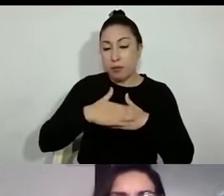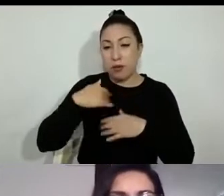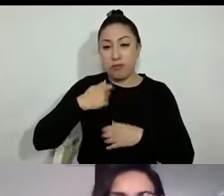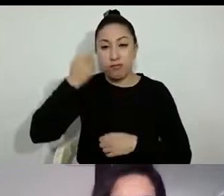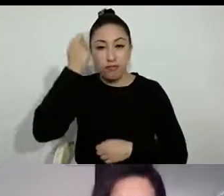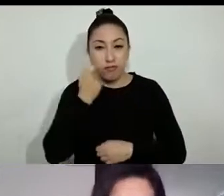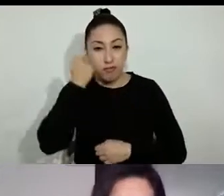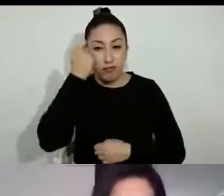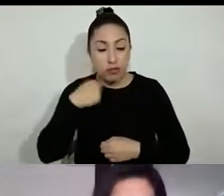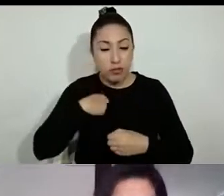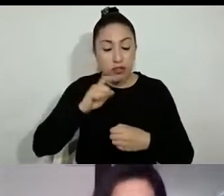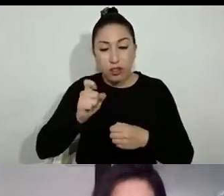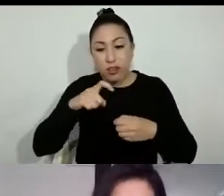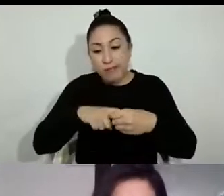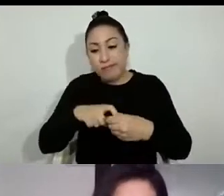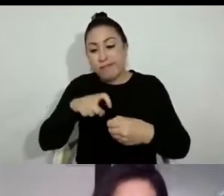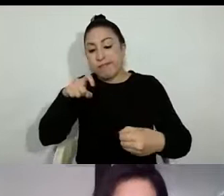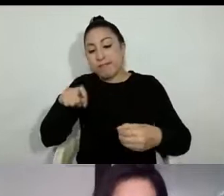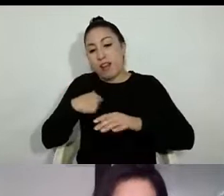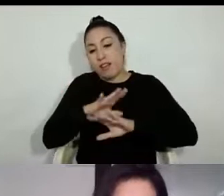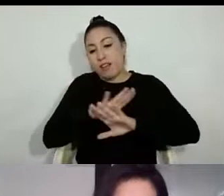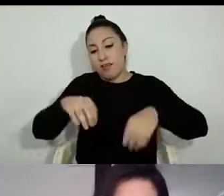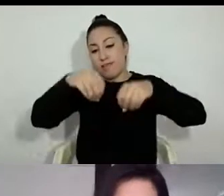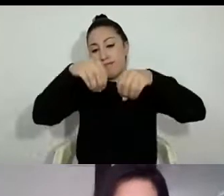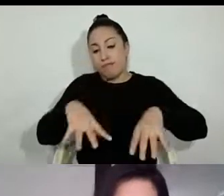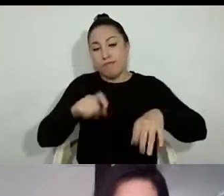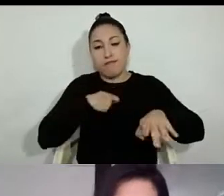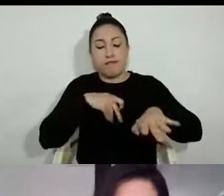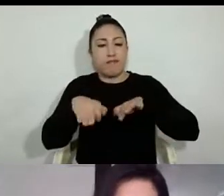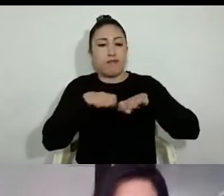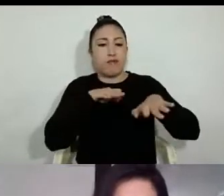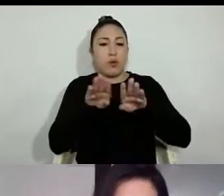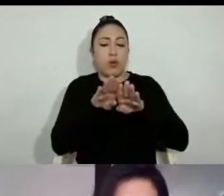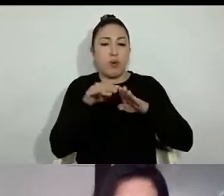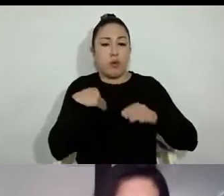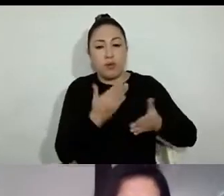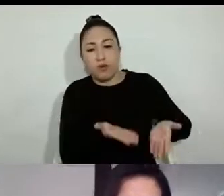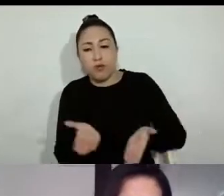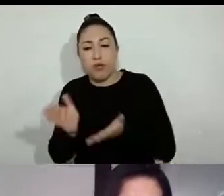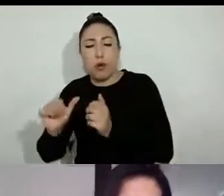la actividad que es, digo yo, lo que me da vida.